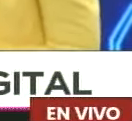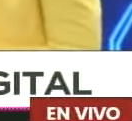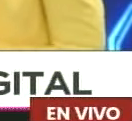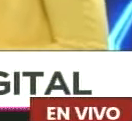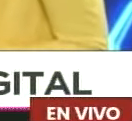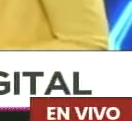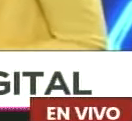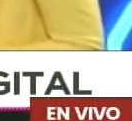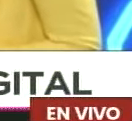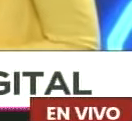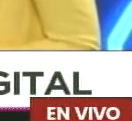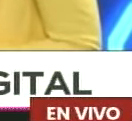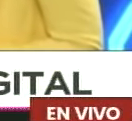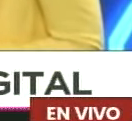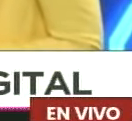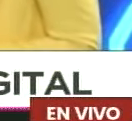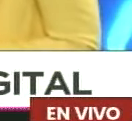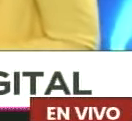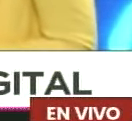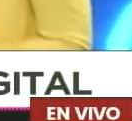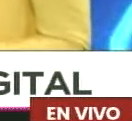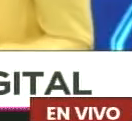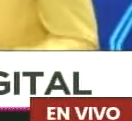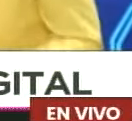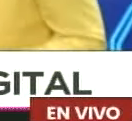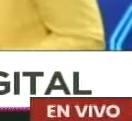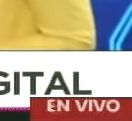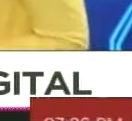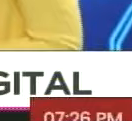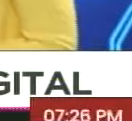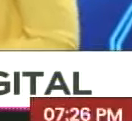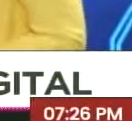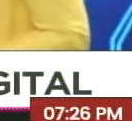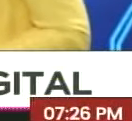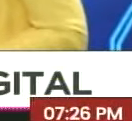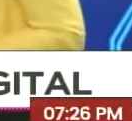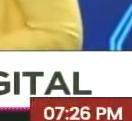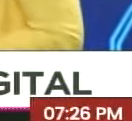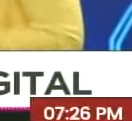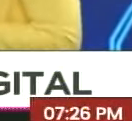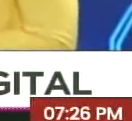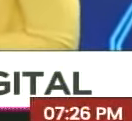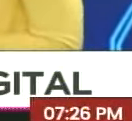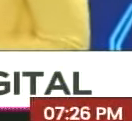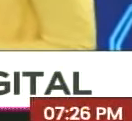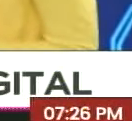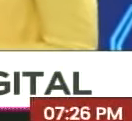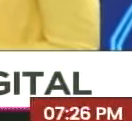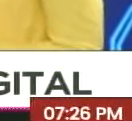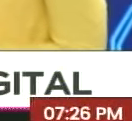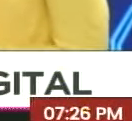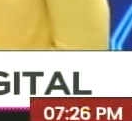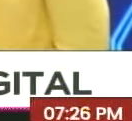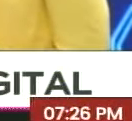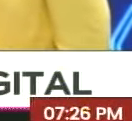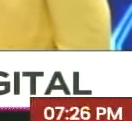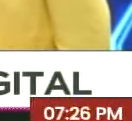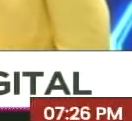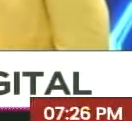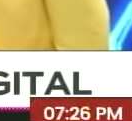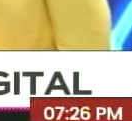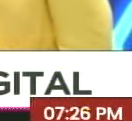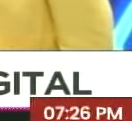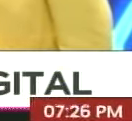y expulsa a funcionarios de esta oficina. Eran 13, el día de ayer se cumplieron 72 horas para que ellos salieran